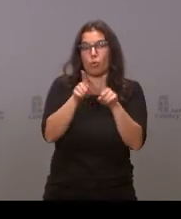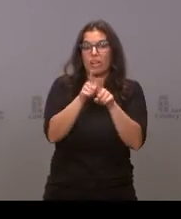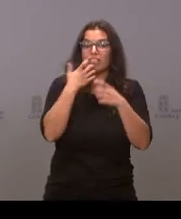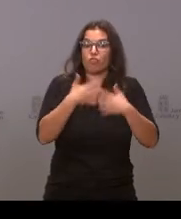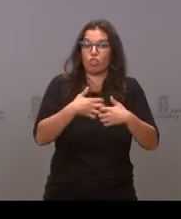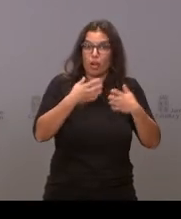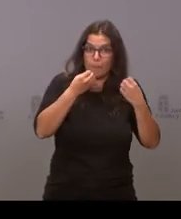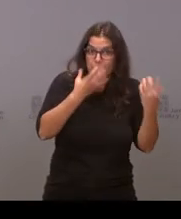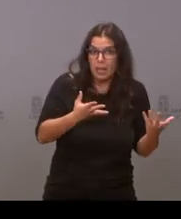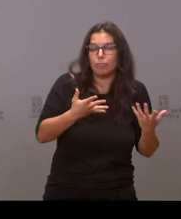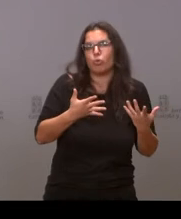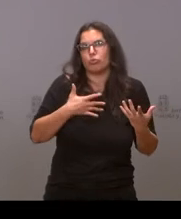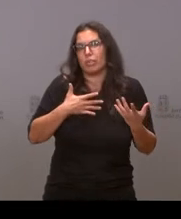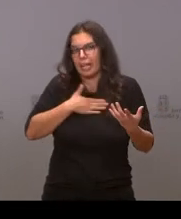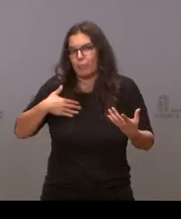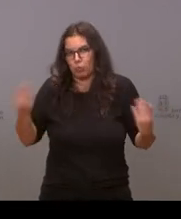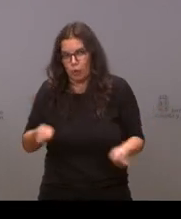queremos que funcione mejor